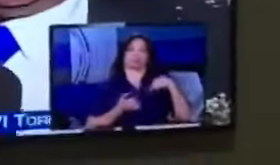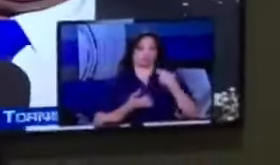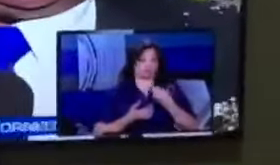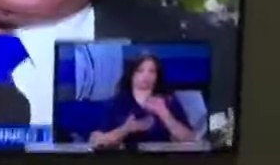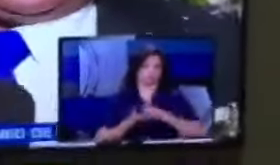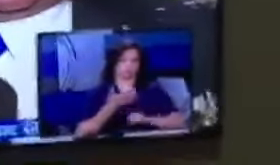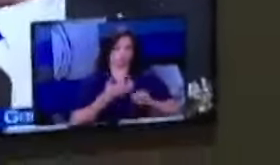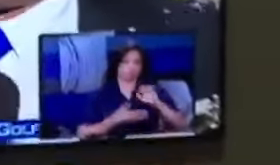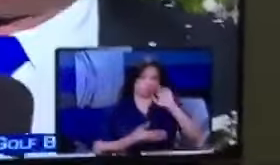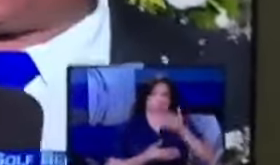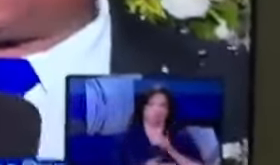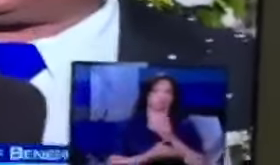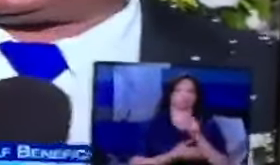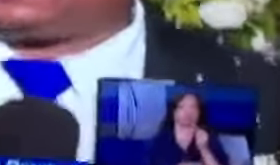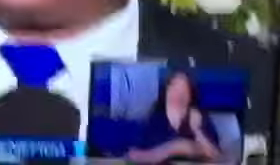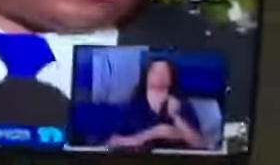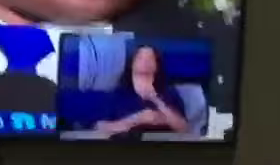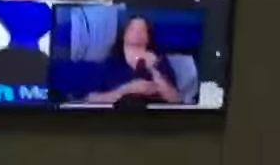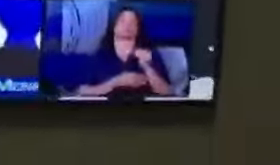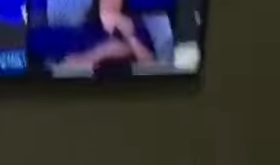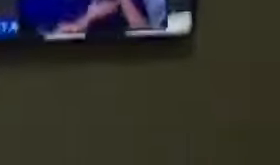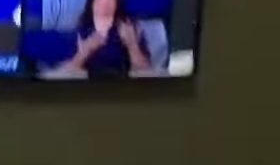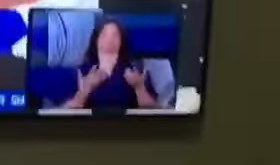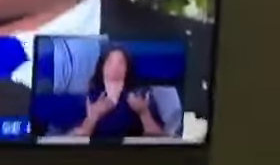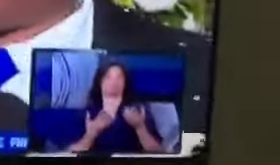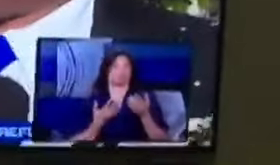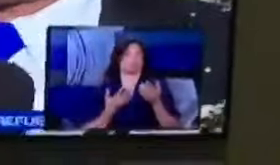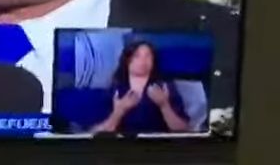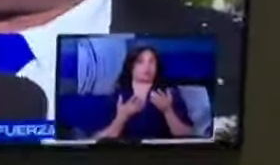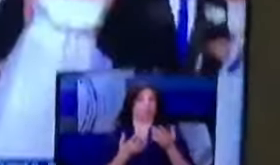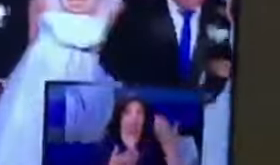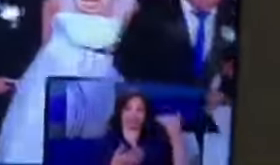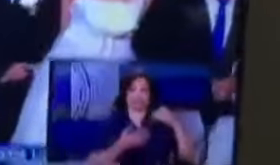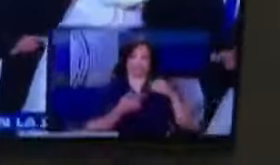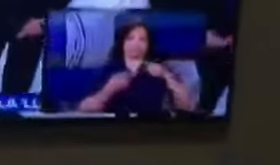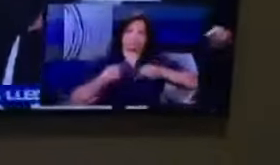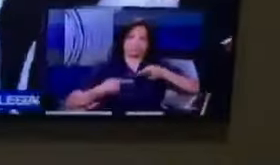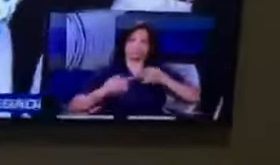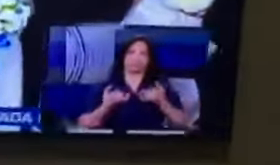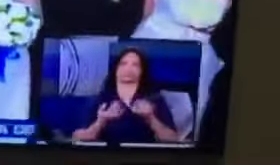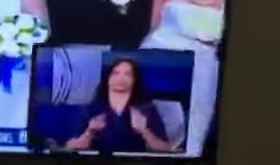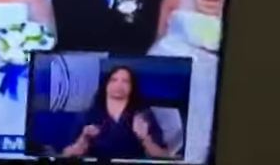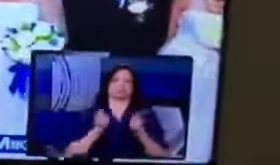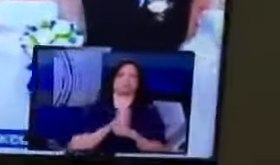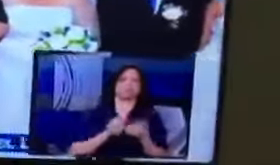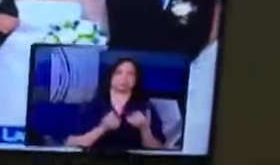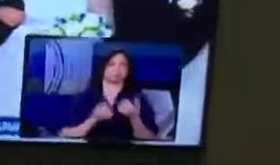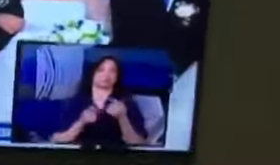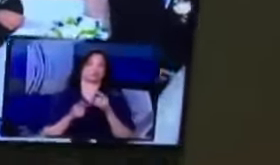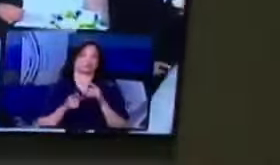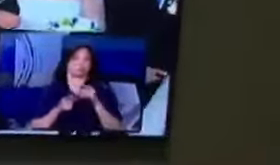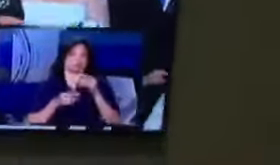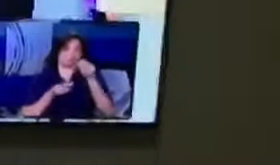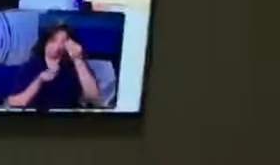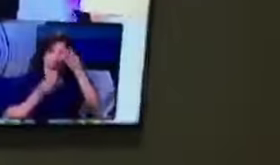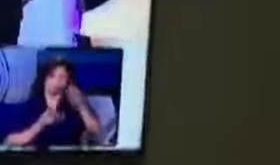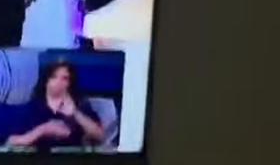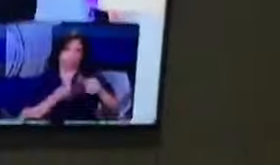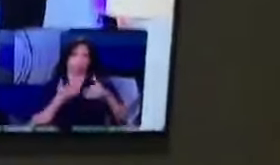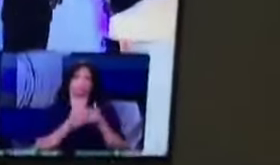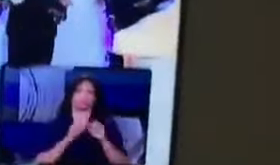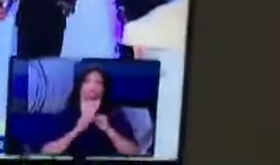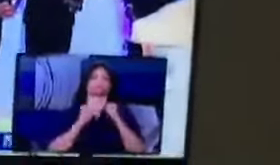hijos. Podemos identificarle que no somos la misma persona de antes. Los recién casados aprovecharon para enviar un mensaje